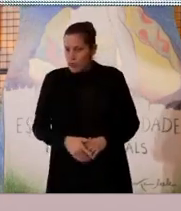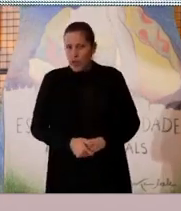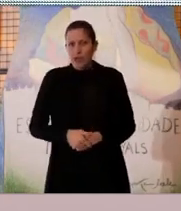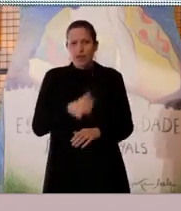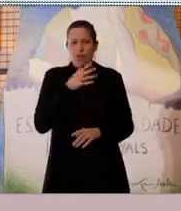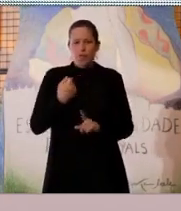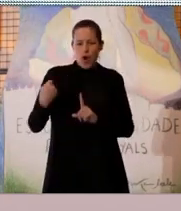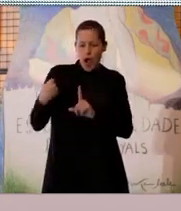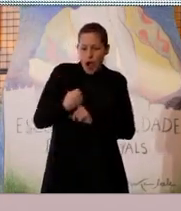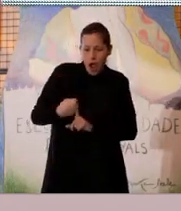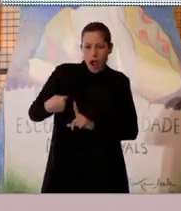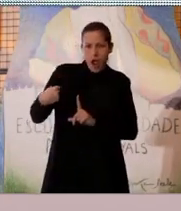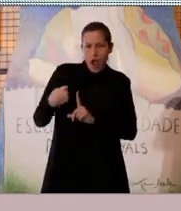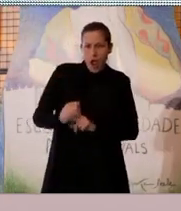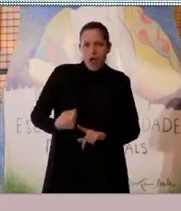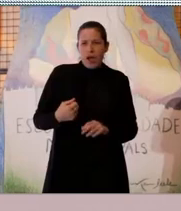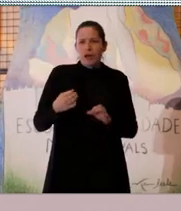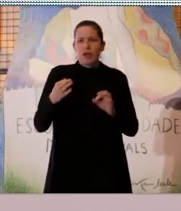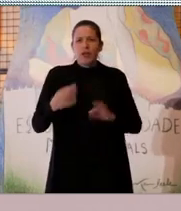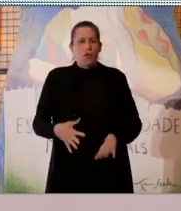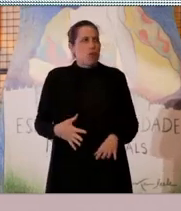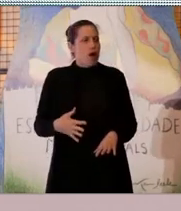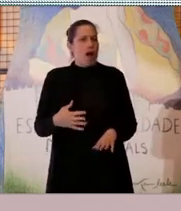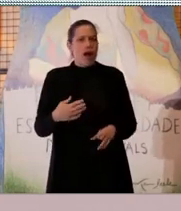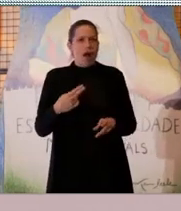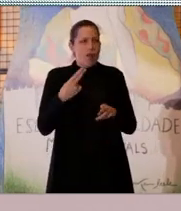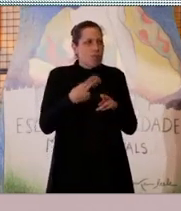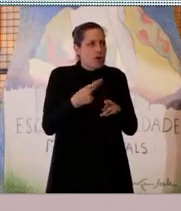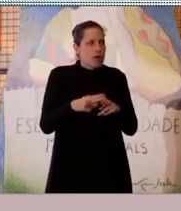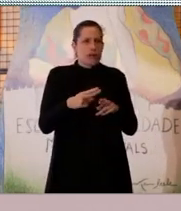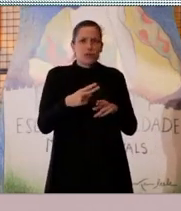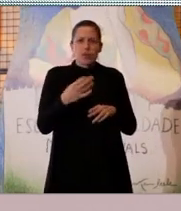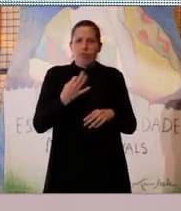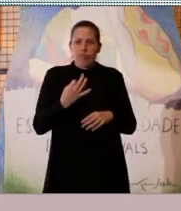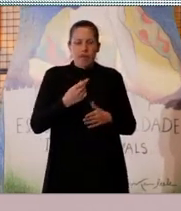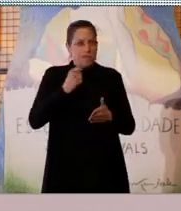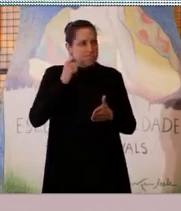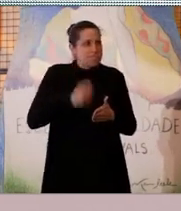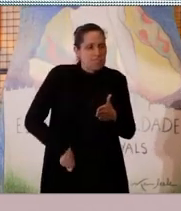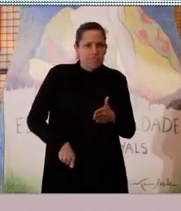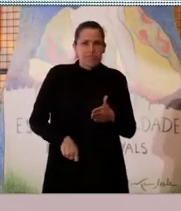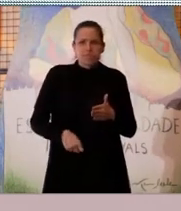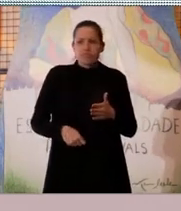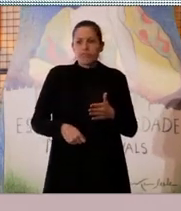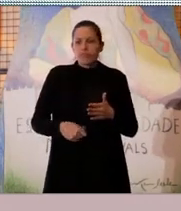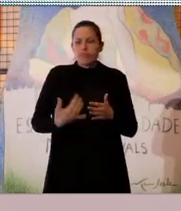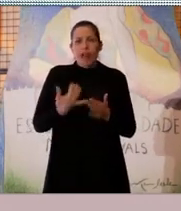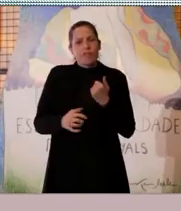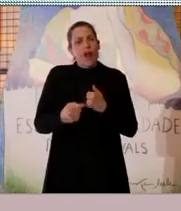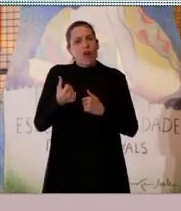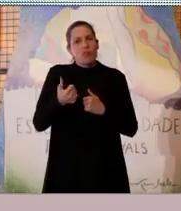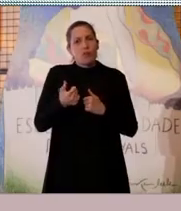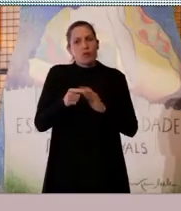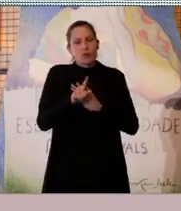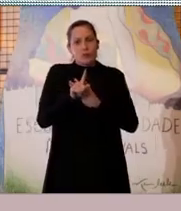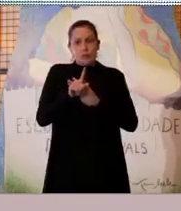armadura que te tienes que poner para salir al mundo político al mundo productivo y que de alguna manera Hay un repliegue Claro